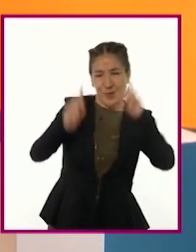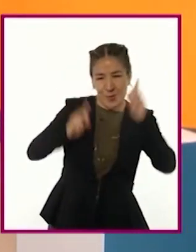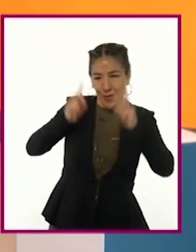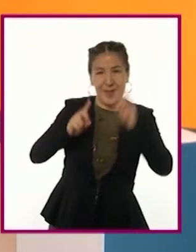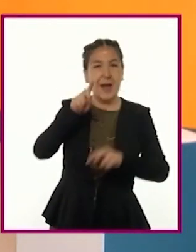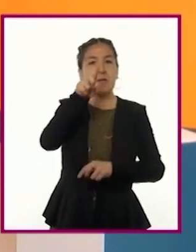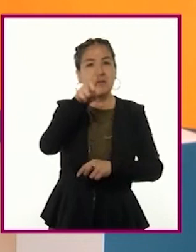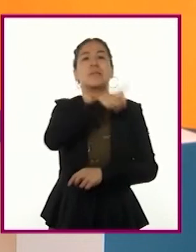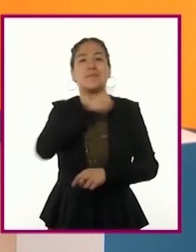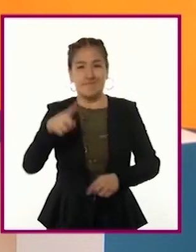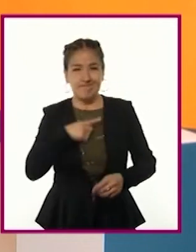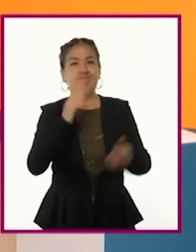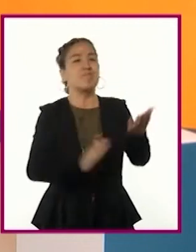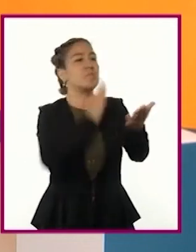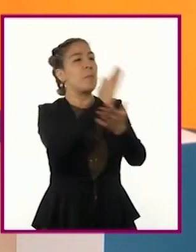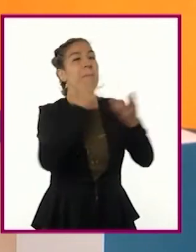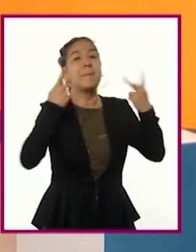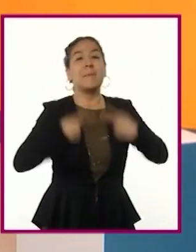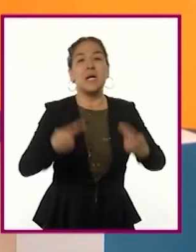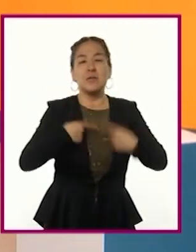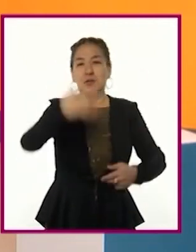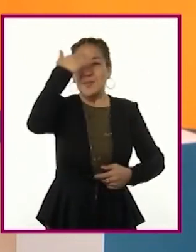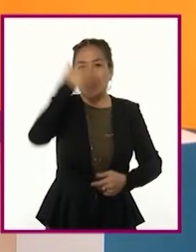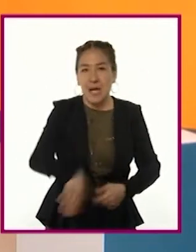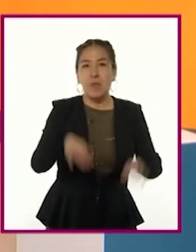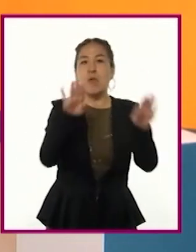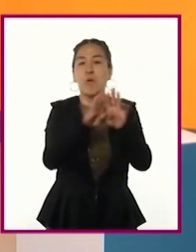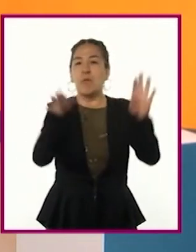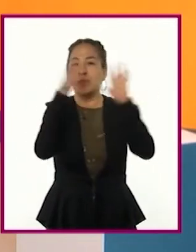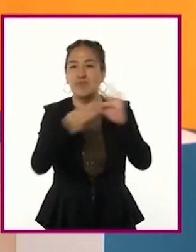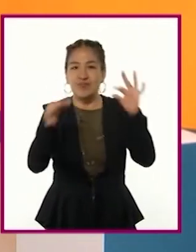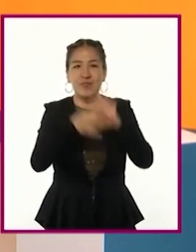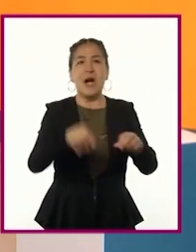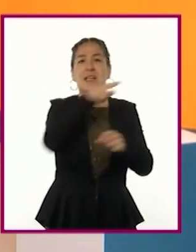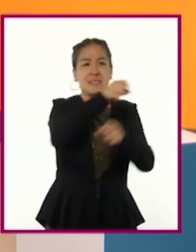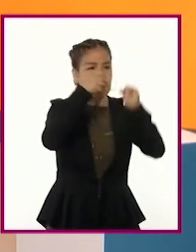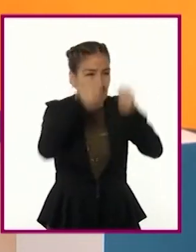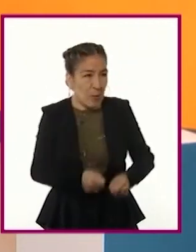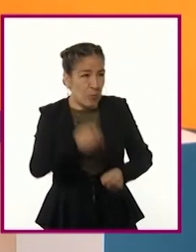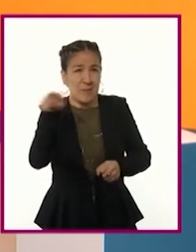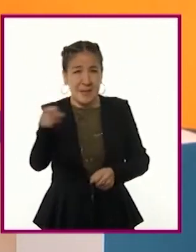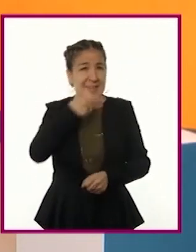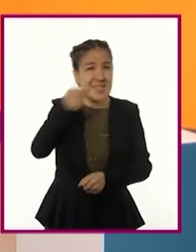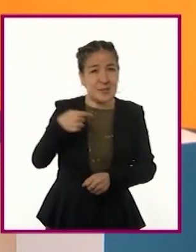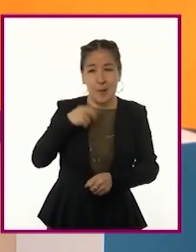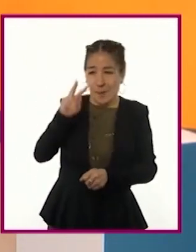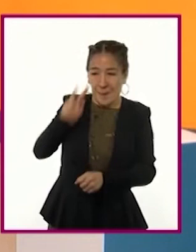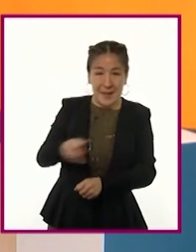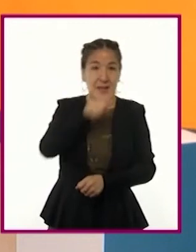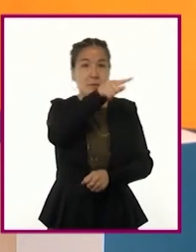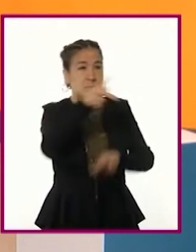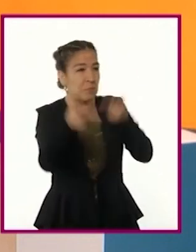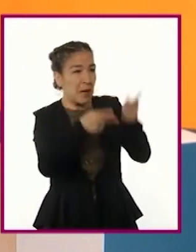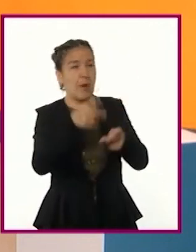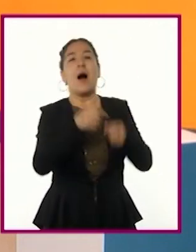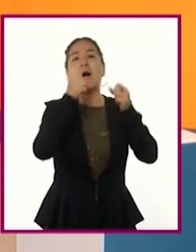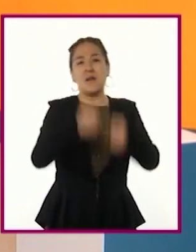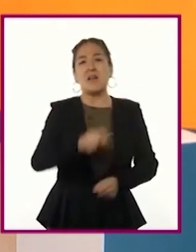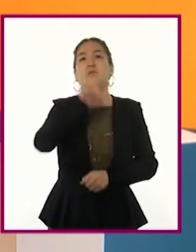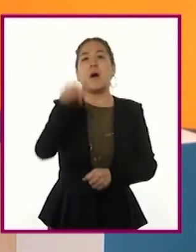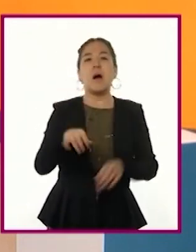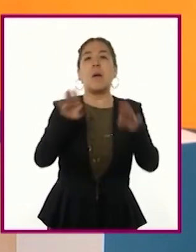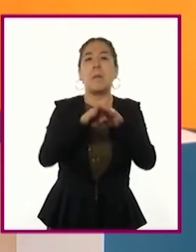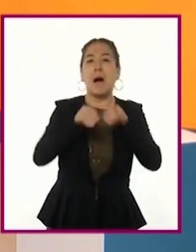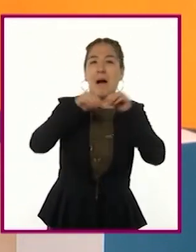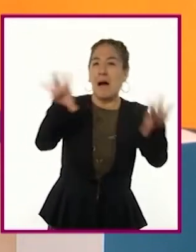deben acercarse a quien les pueda ayudar a desmitificarlo y no contribuir a que los mitos sigan difundiéndose, ya